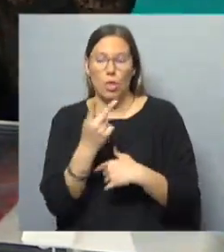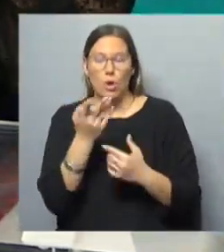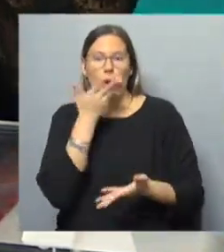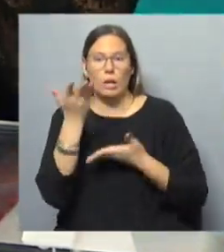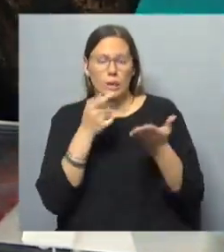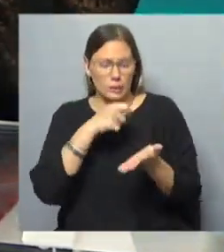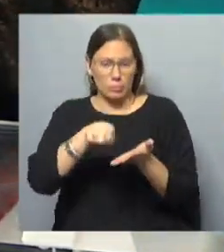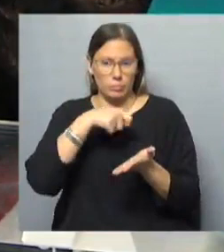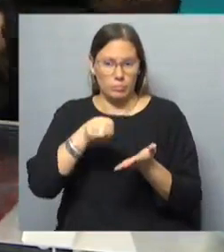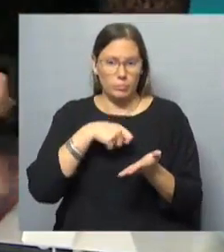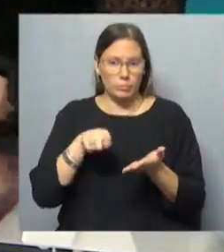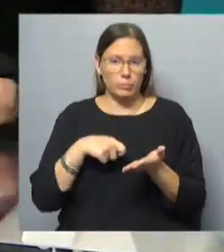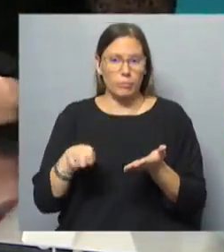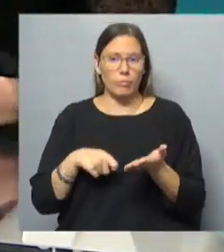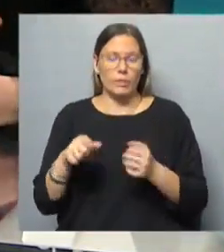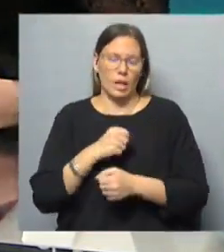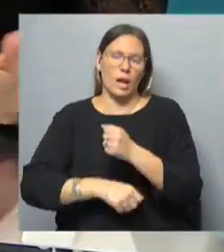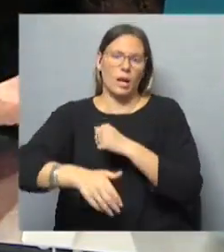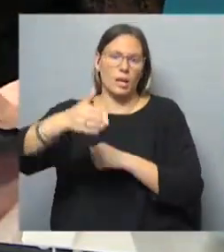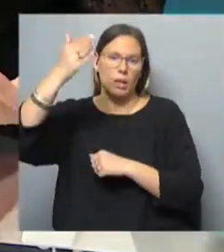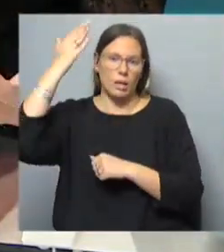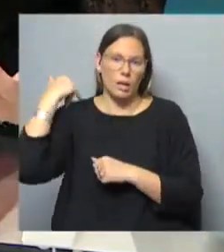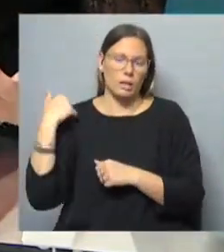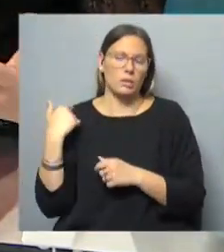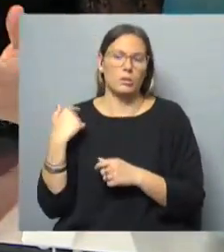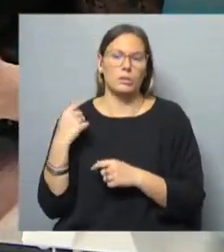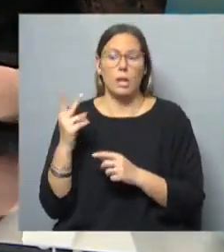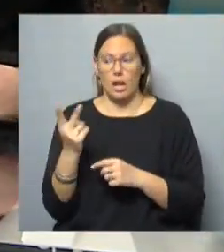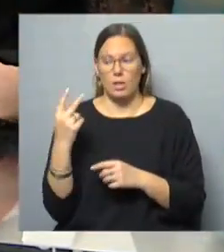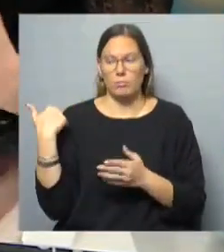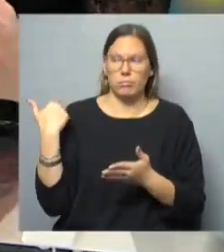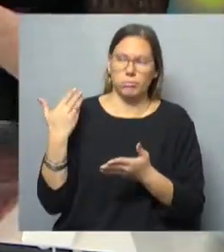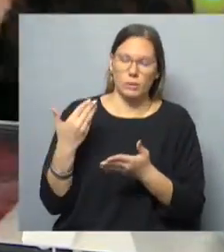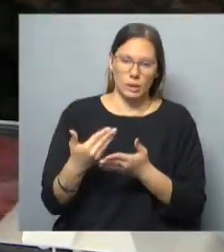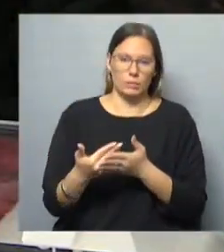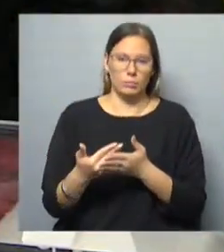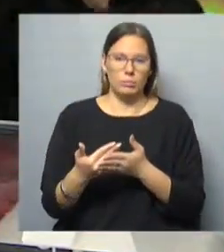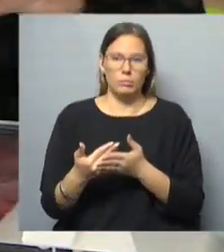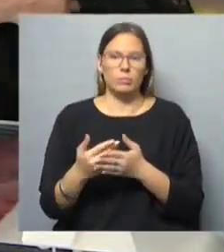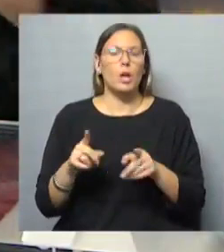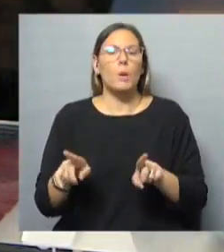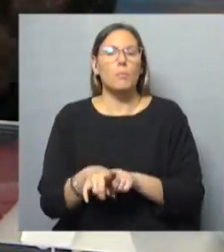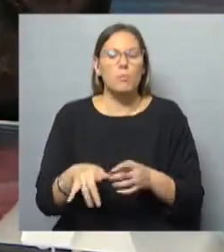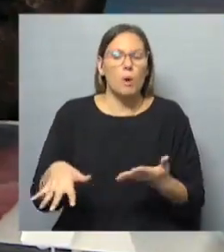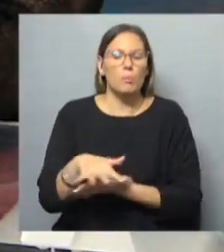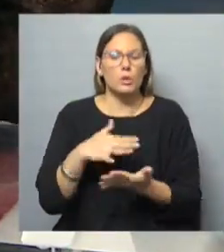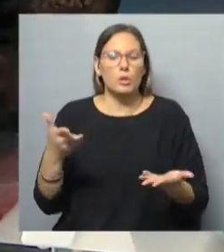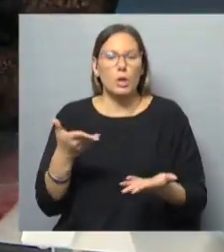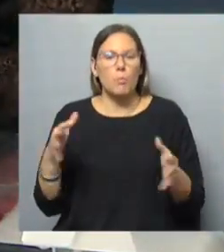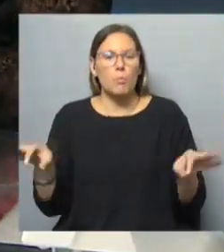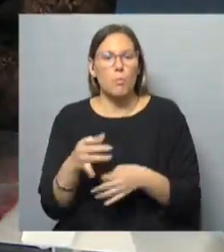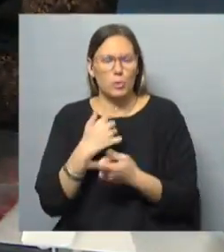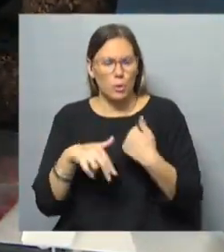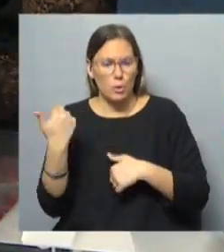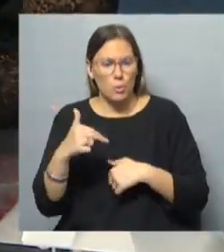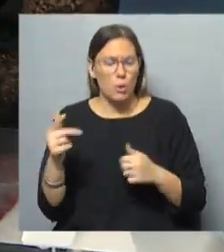y compositoras que han estado durante muchos años, tienen larga trayectoria las dos, y han estado como en el mismo ambiente musical y eso, pero nunca se habían juntado para